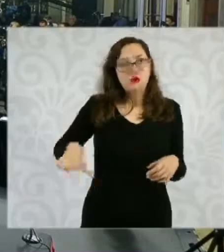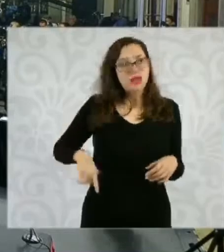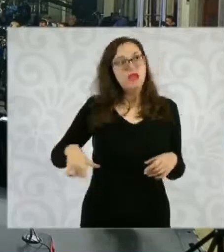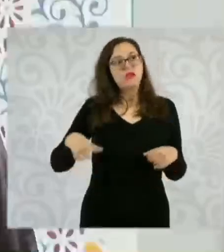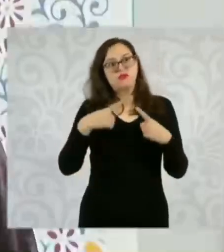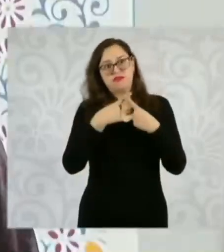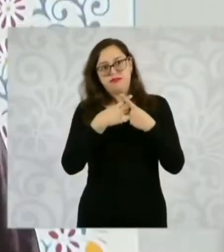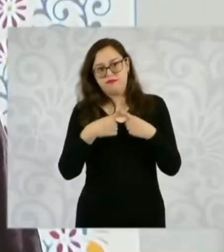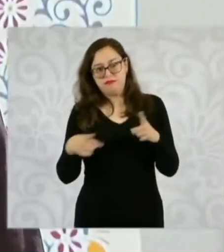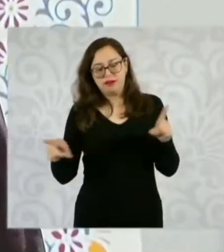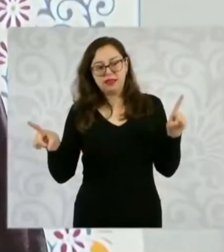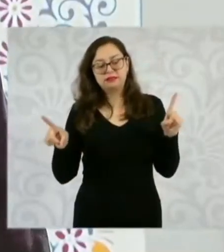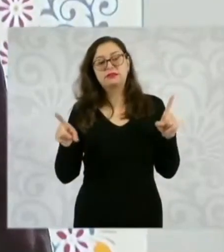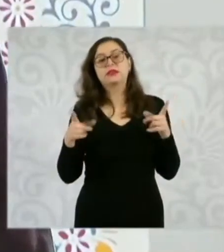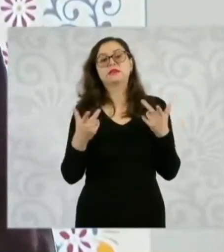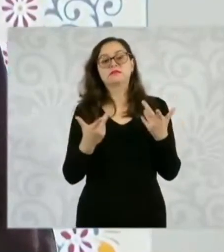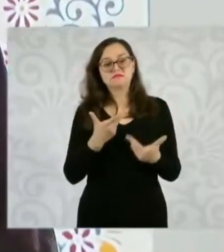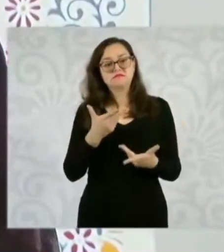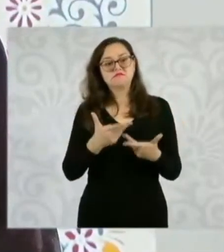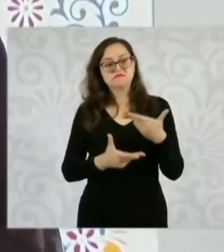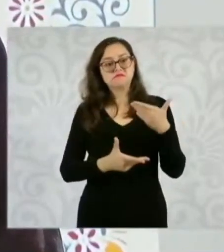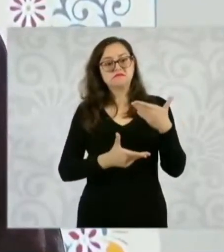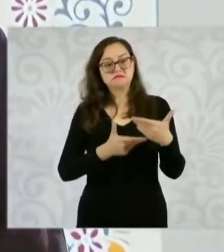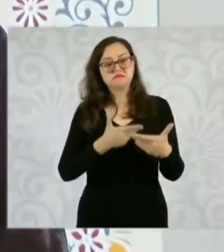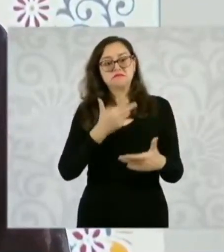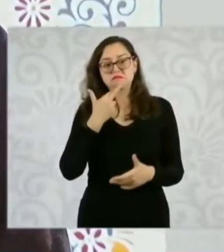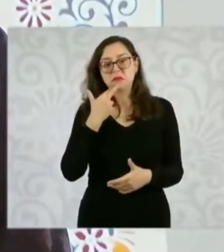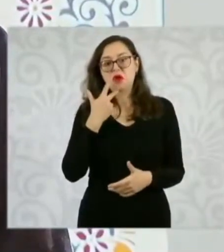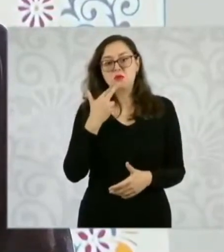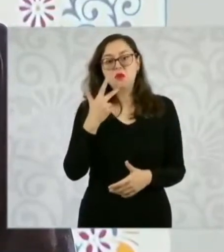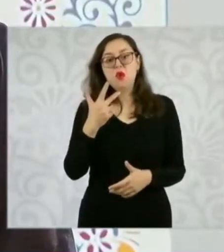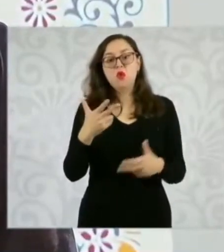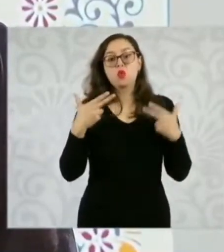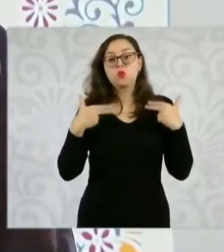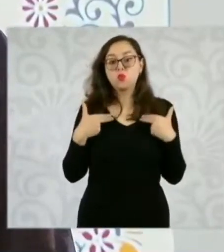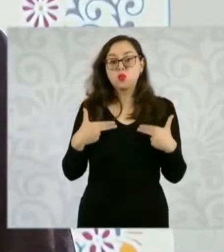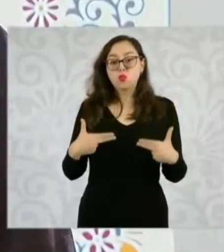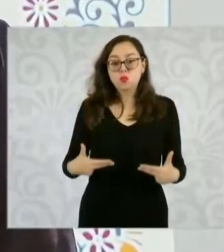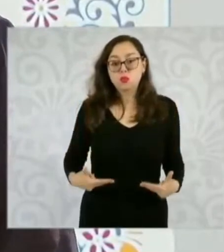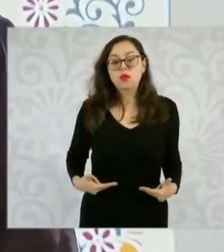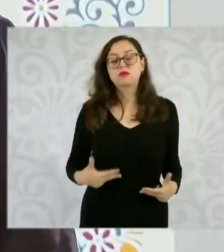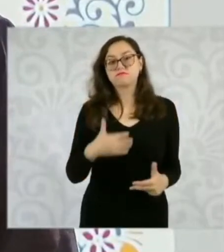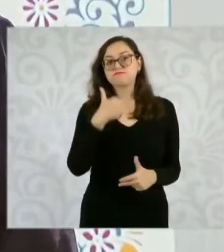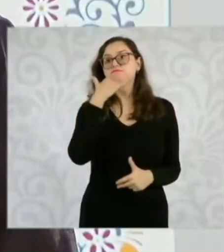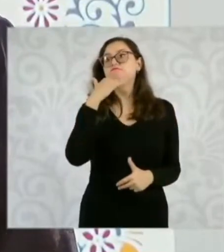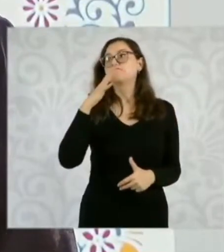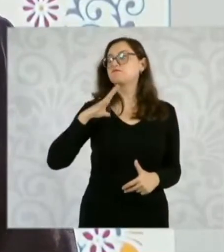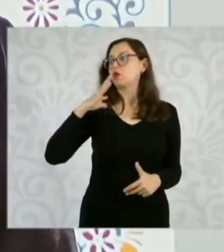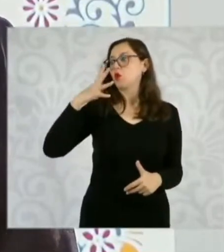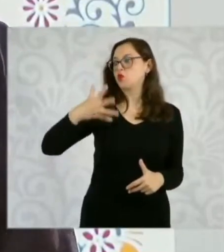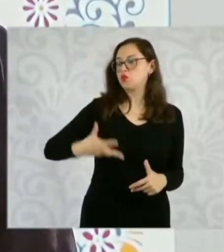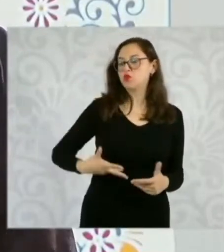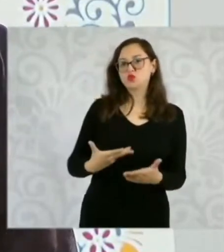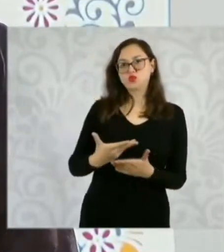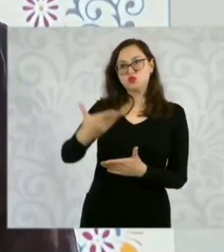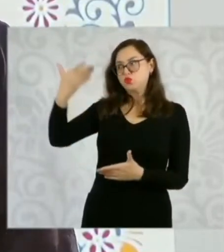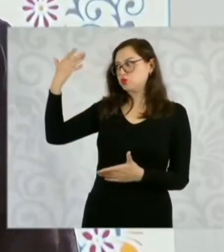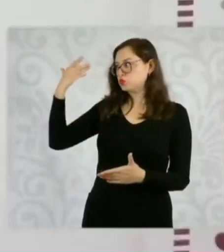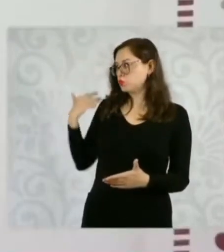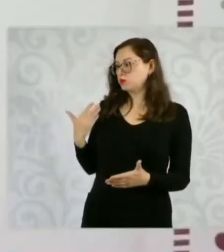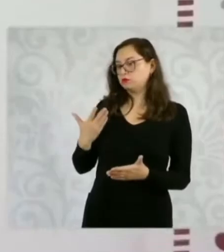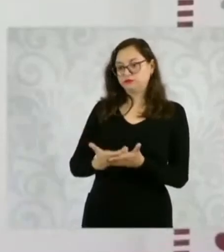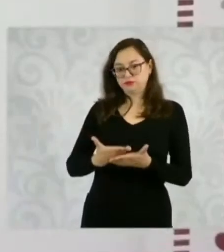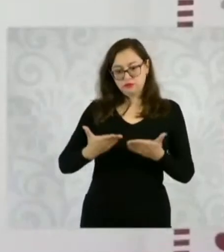con ello fortalecer como seres humanos, dignos, orgullosos de nuestro pasado, de nuestro